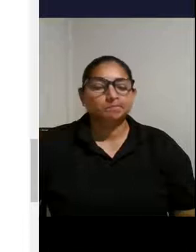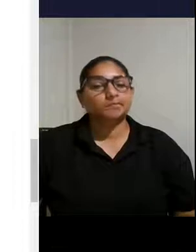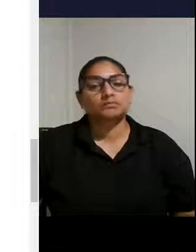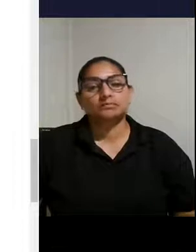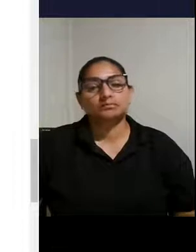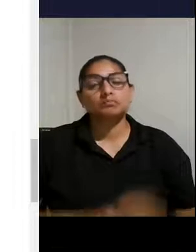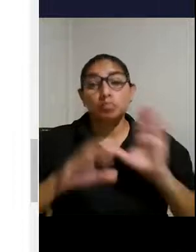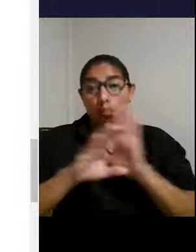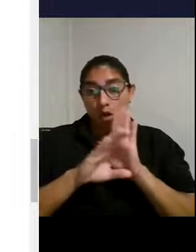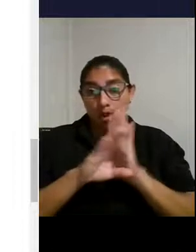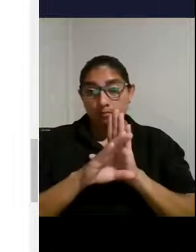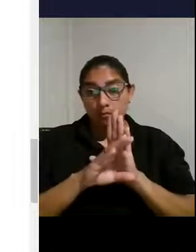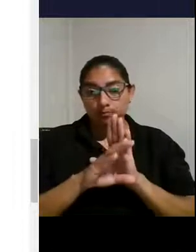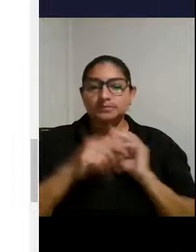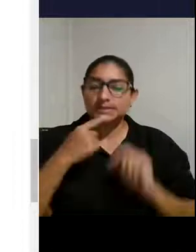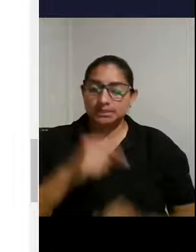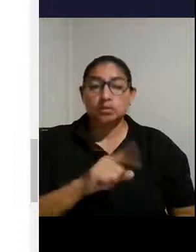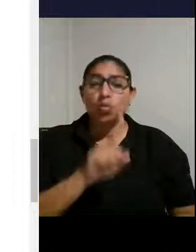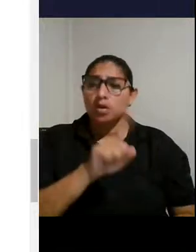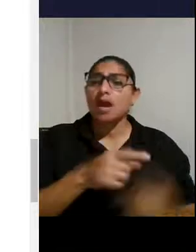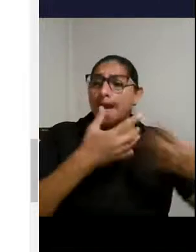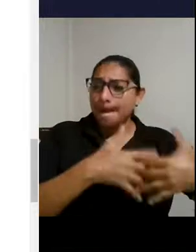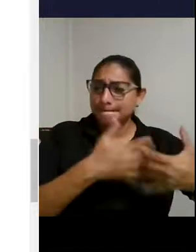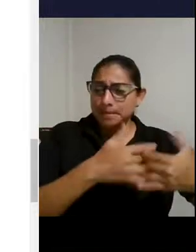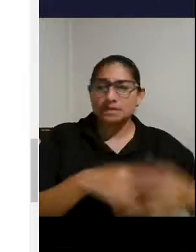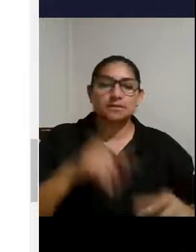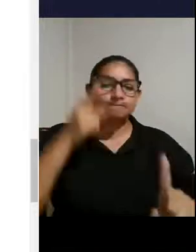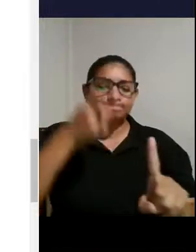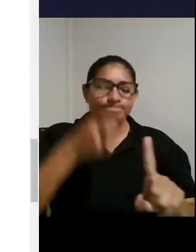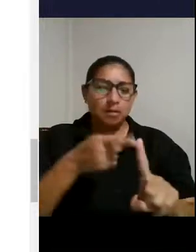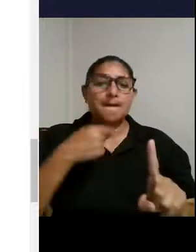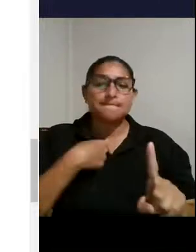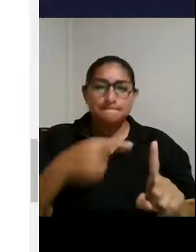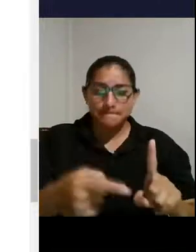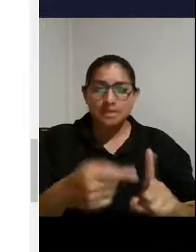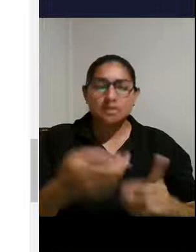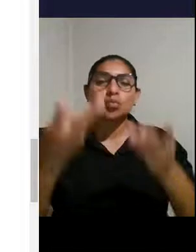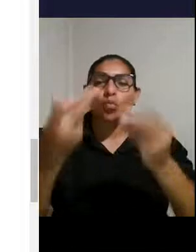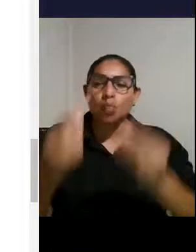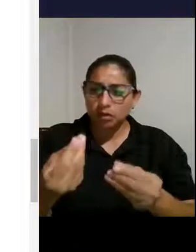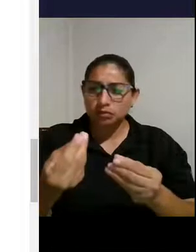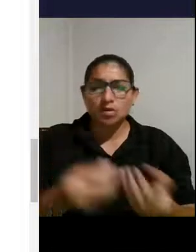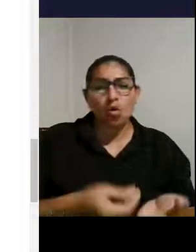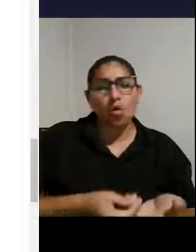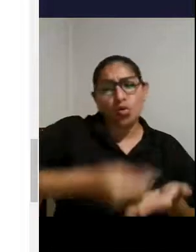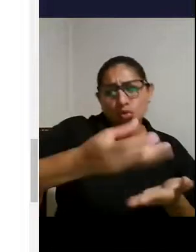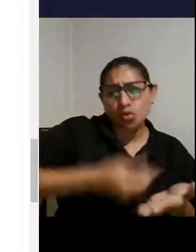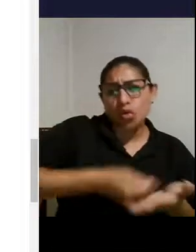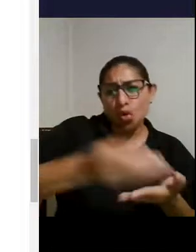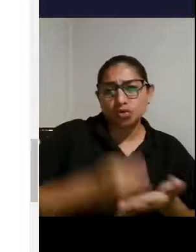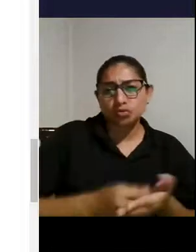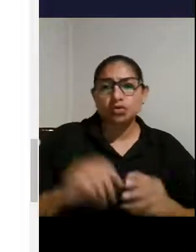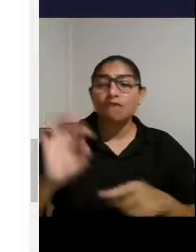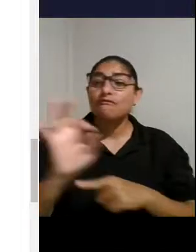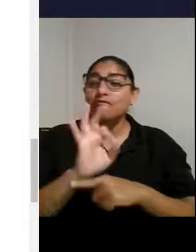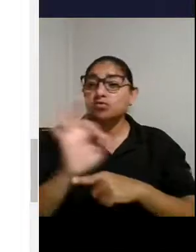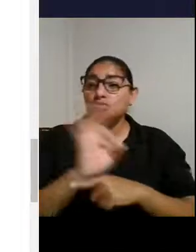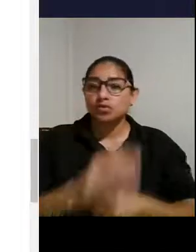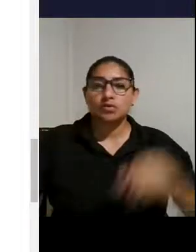si una empresa determina que su ecuación de costo está dada por esta función que está